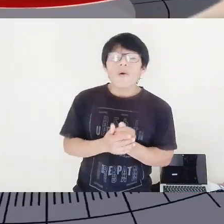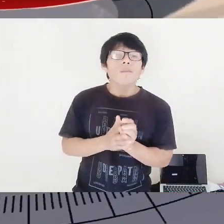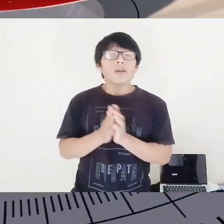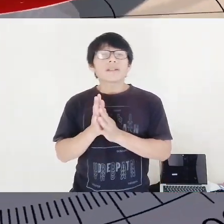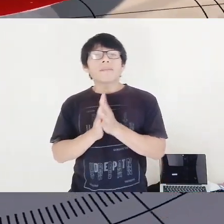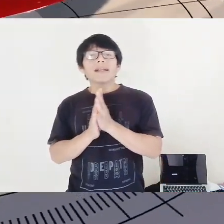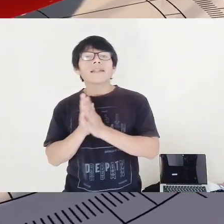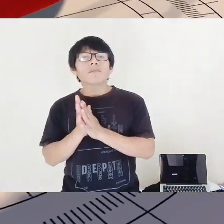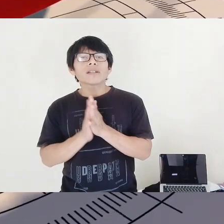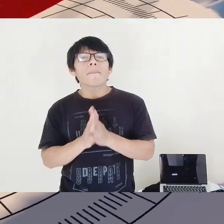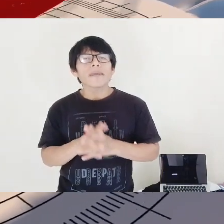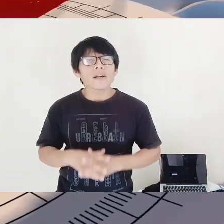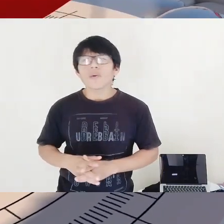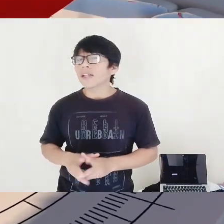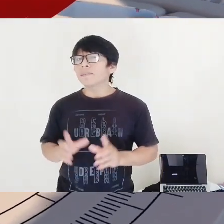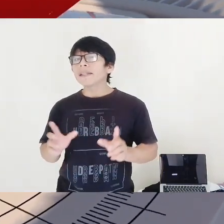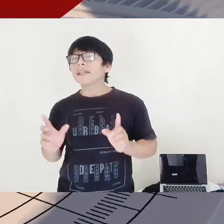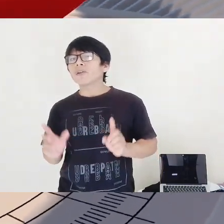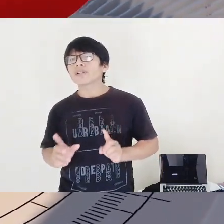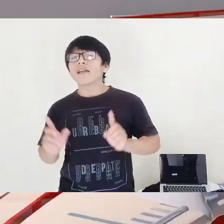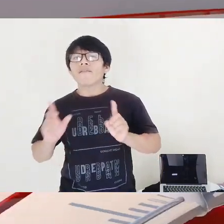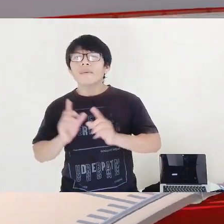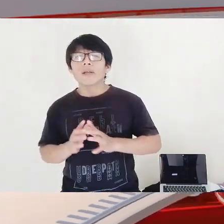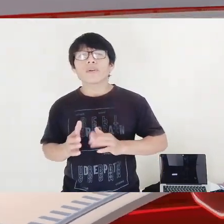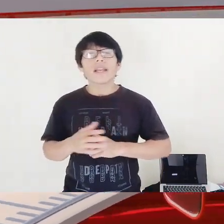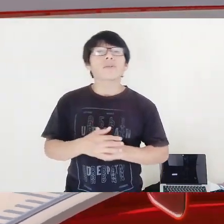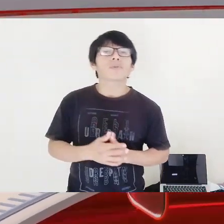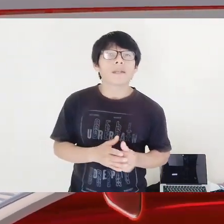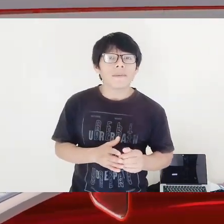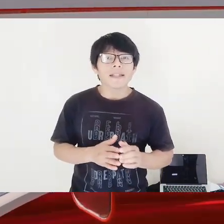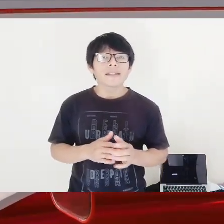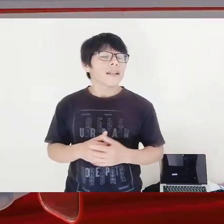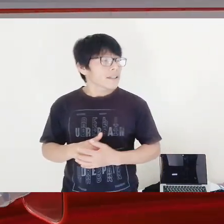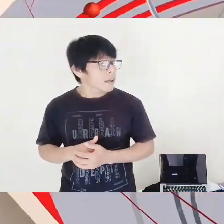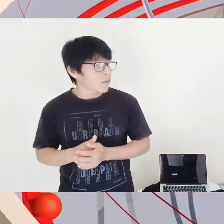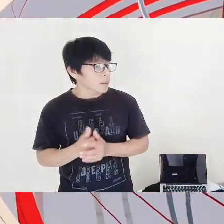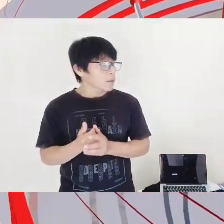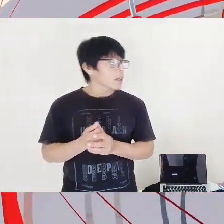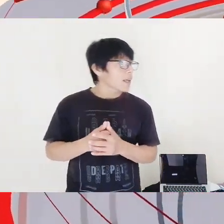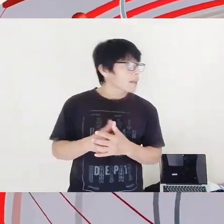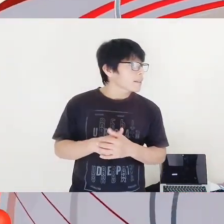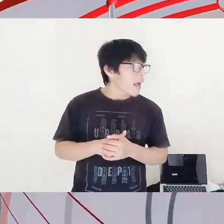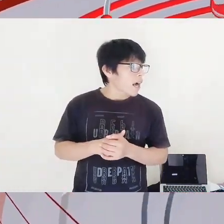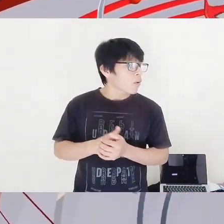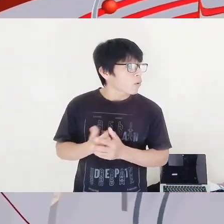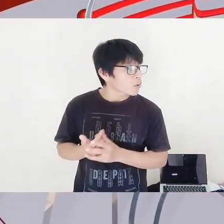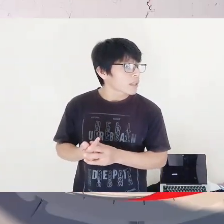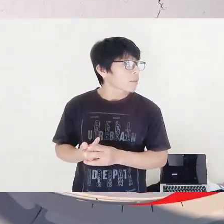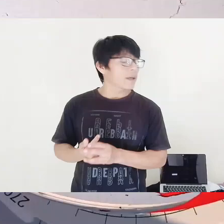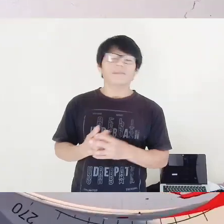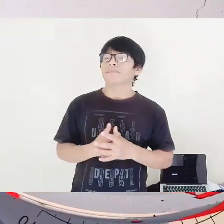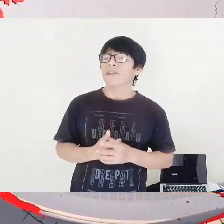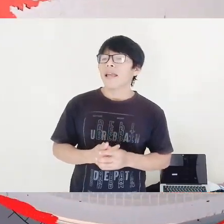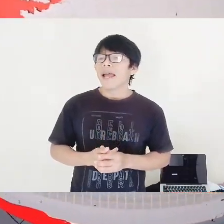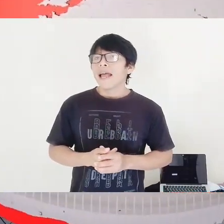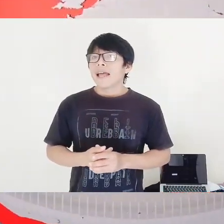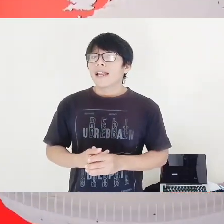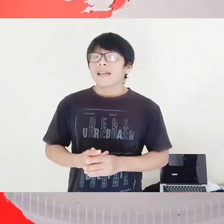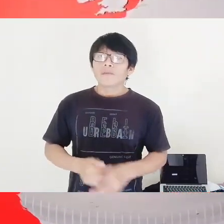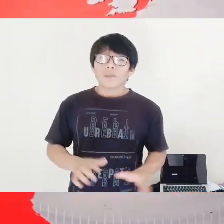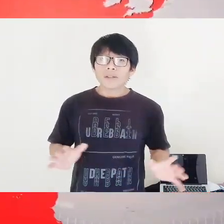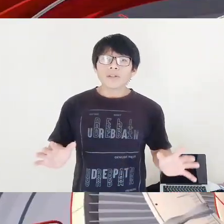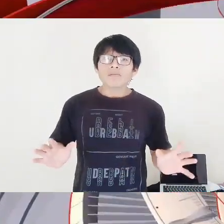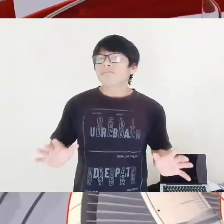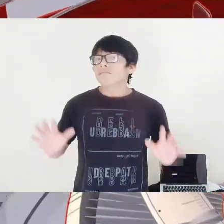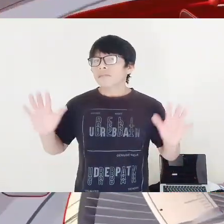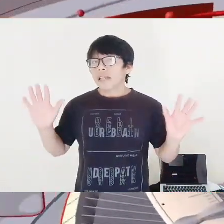un excelente ombligo de semana. Estamos a miércoles 22 de febrero del año 2023 y hay información que darles a conocer. Bueno,